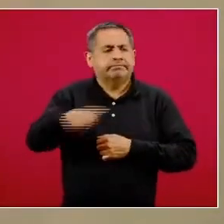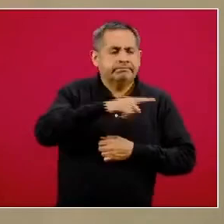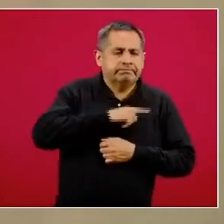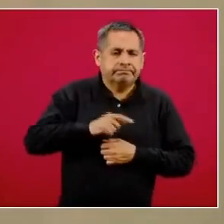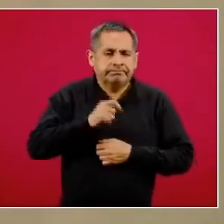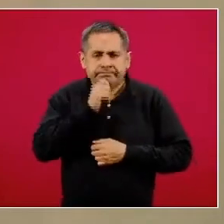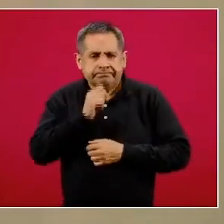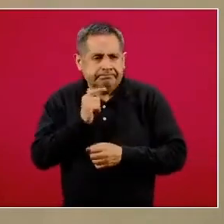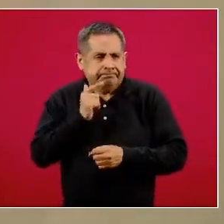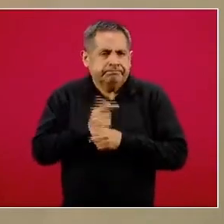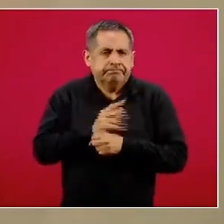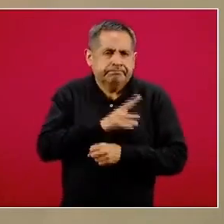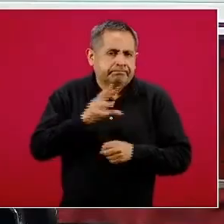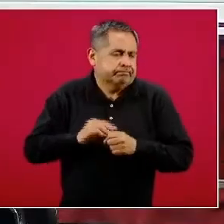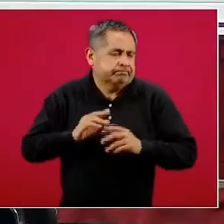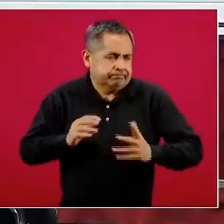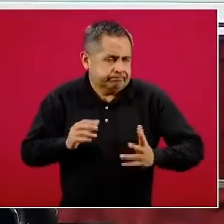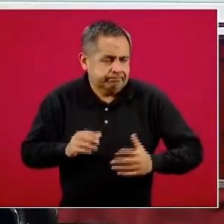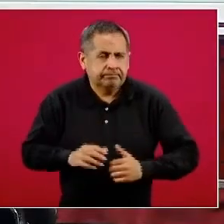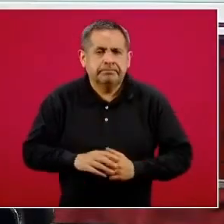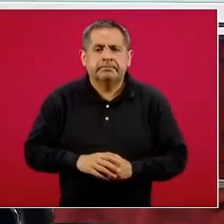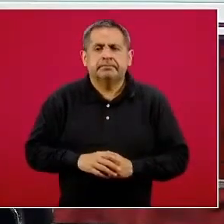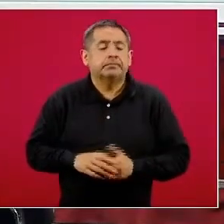tomado una muestra.